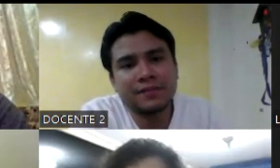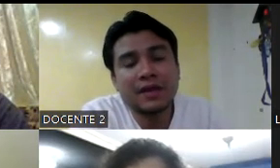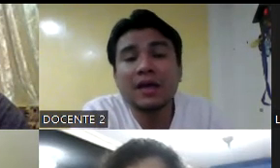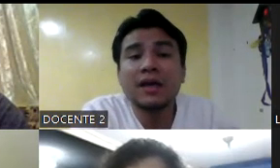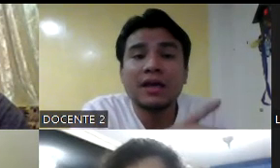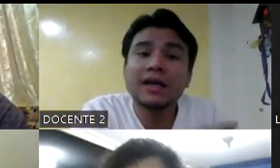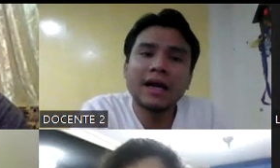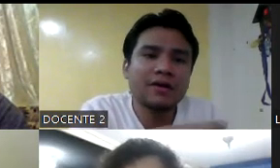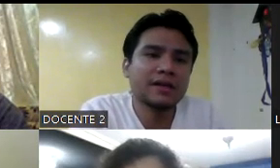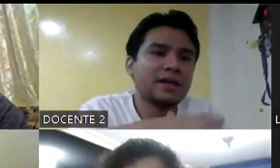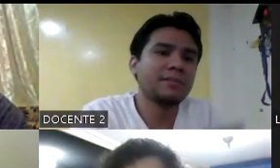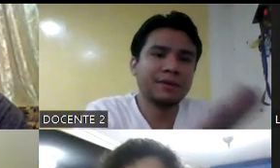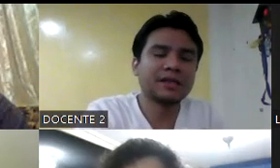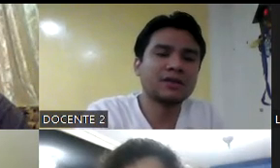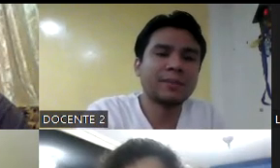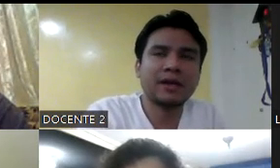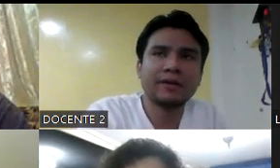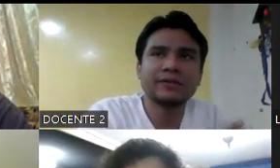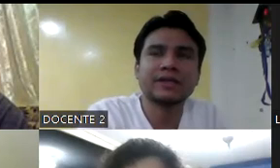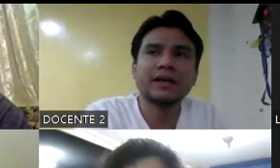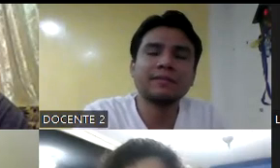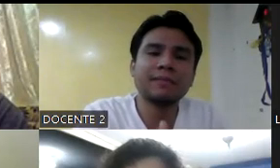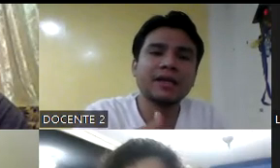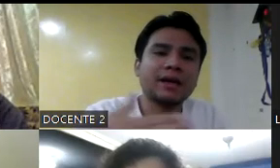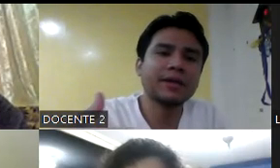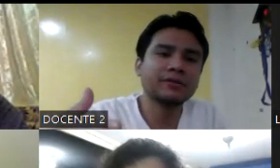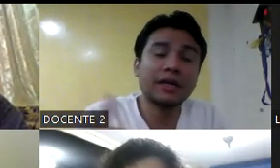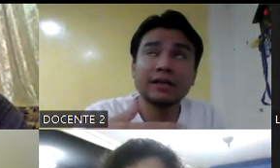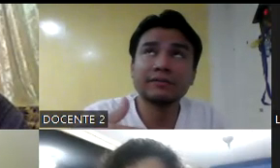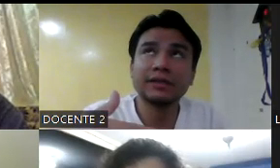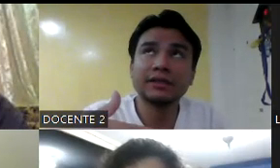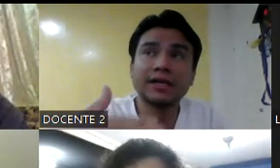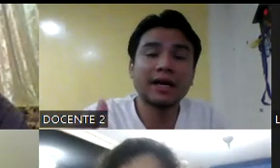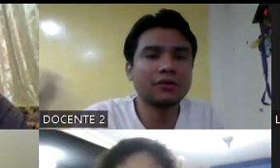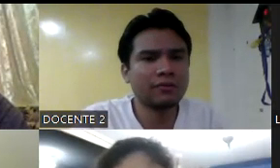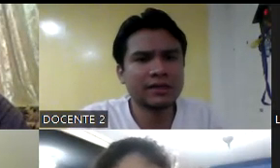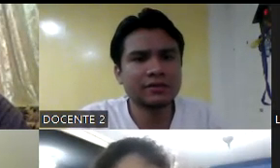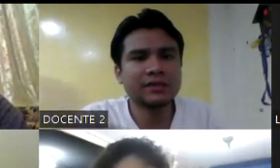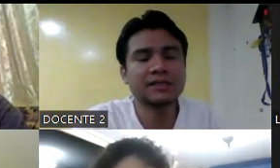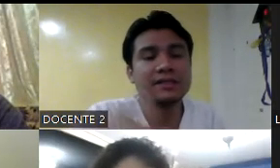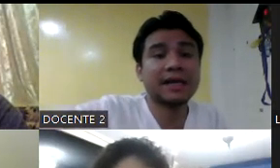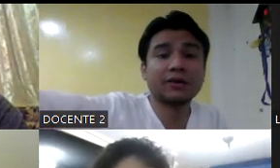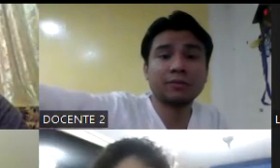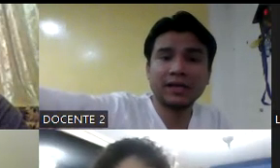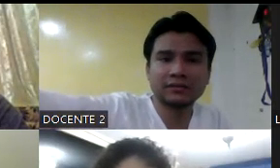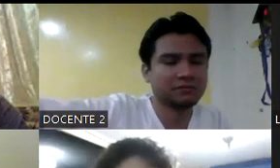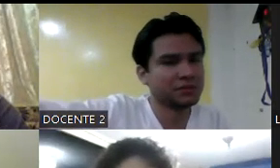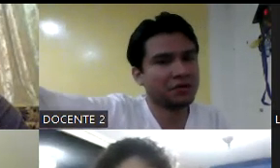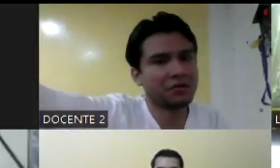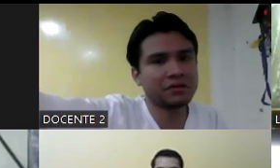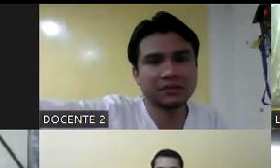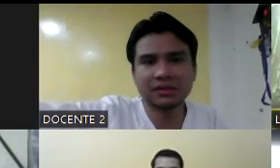¿sí? Y claro, ya te doy la palabra, Luis. El medicamento, el trago o cualquier sustancia es a largo